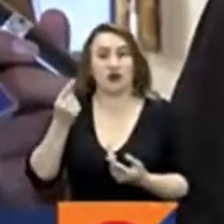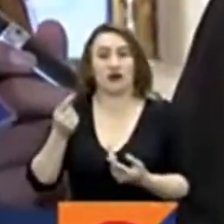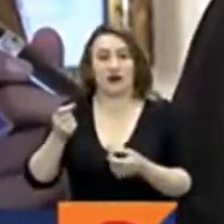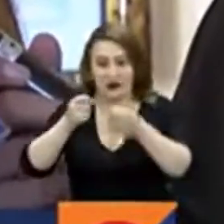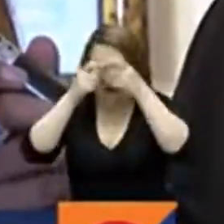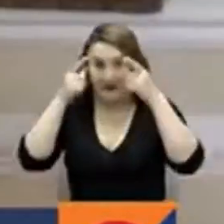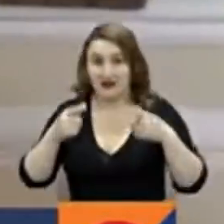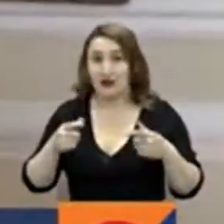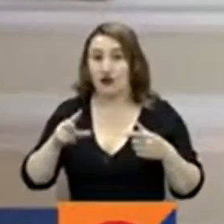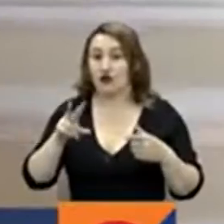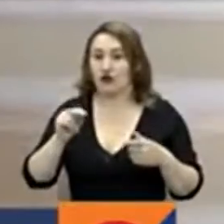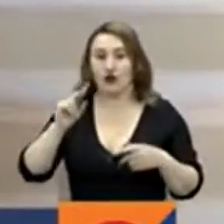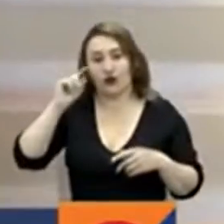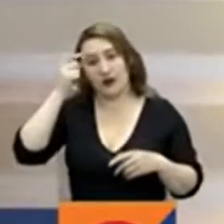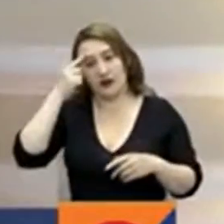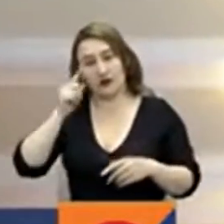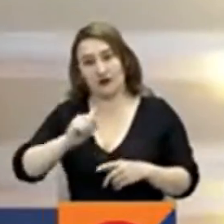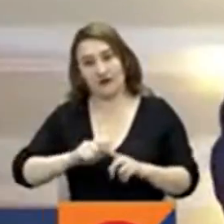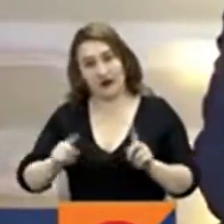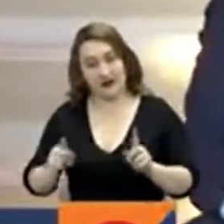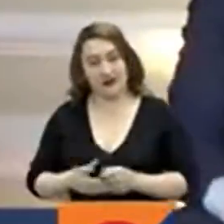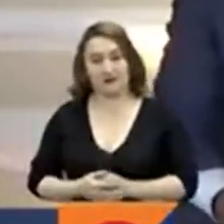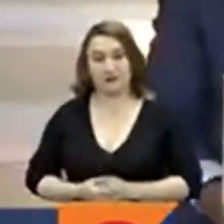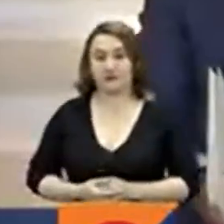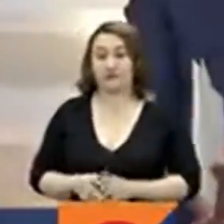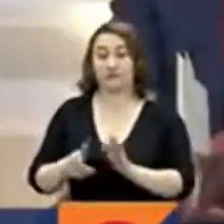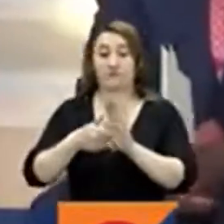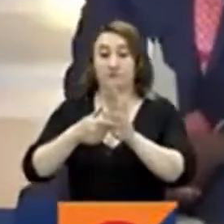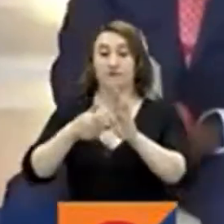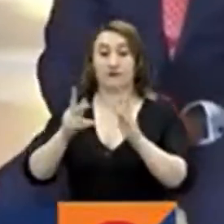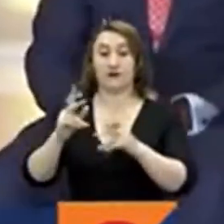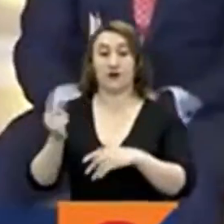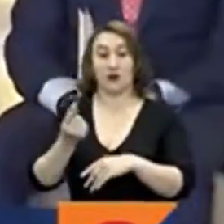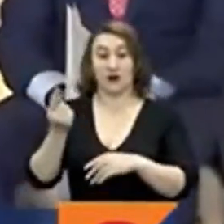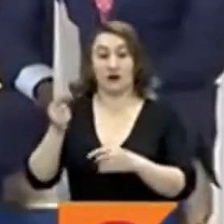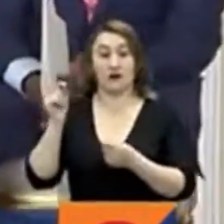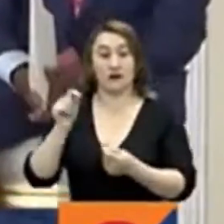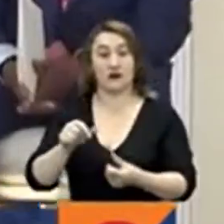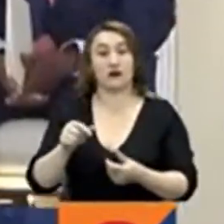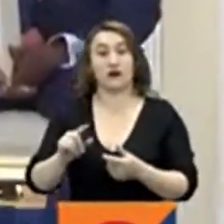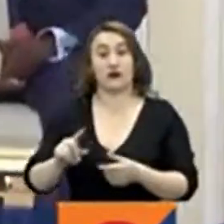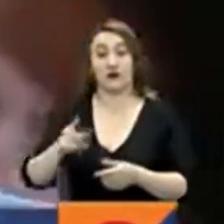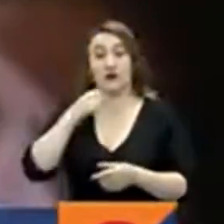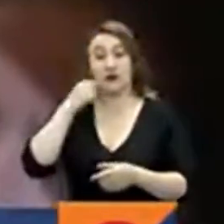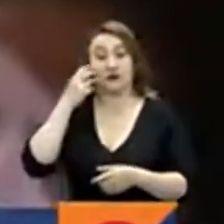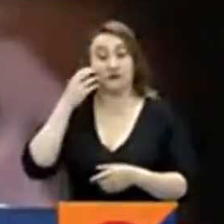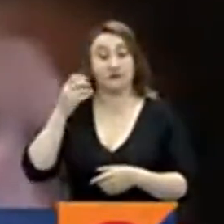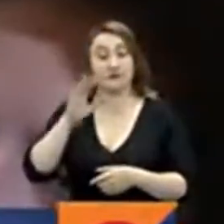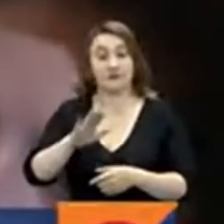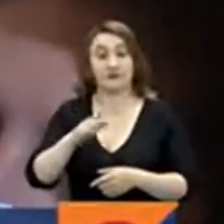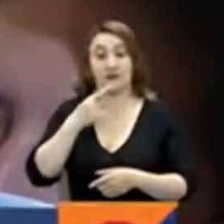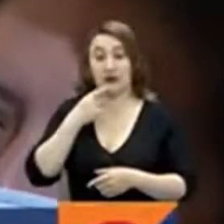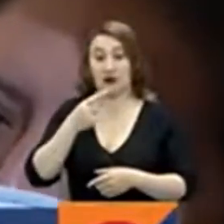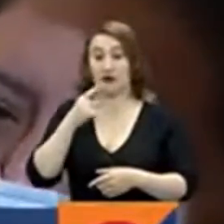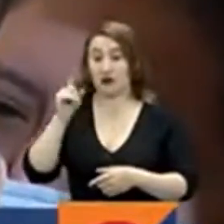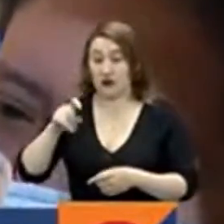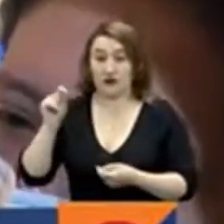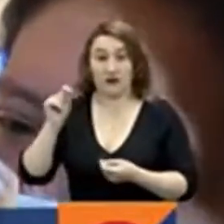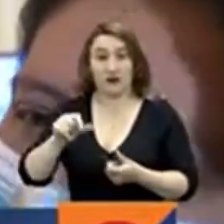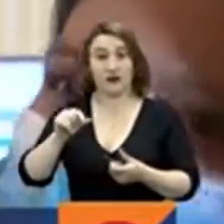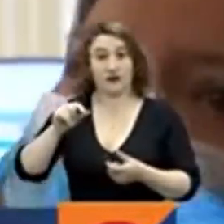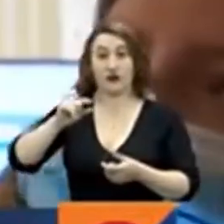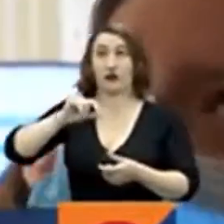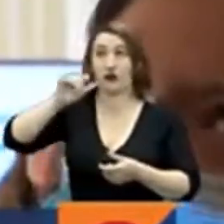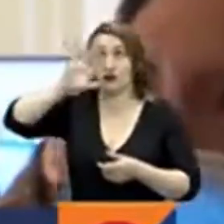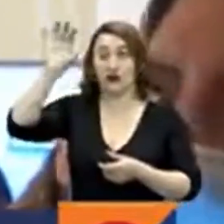no políticas de gobierno. En la presentación de la ventanilla única de inversión, el primer mandatario recordó que hay que mantener la inversión extranjera directa